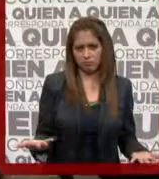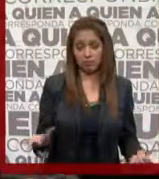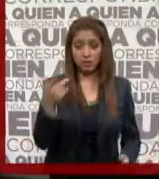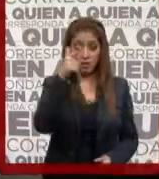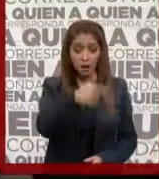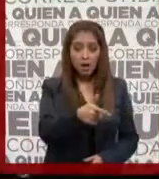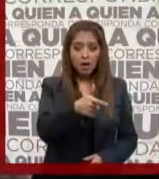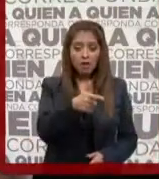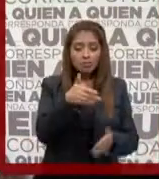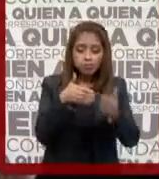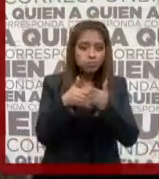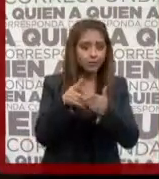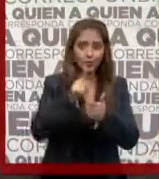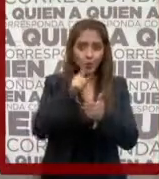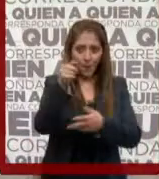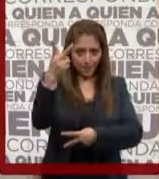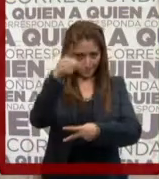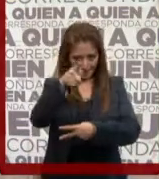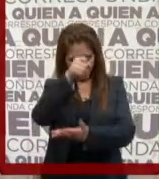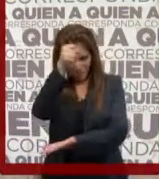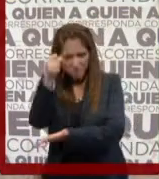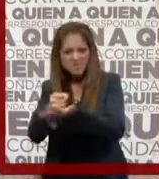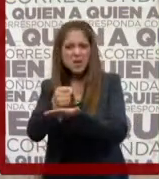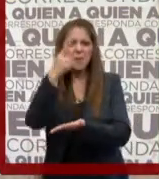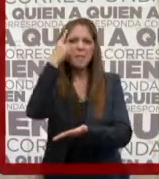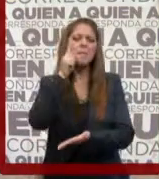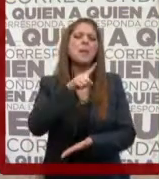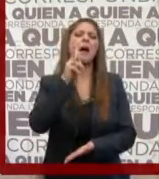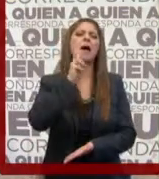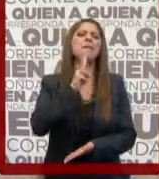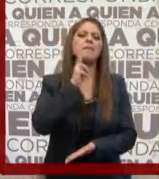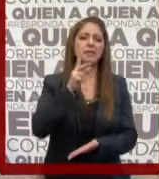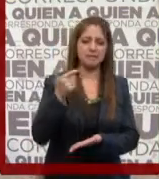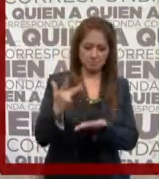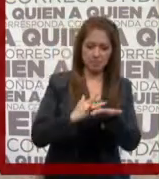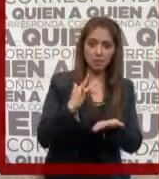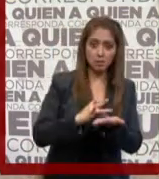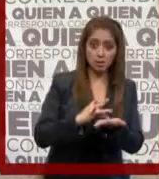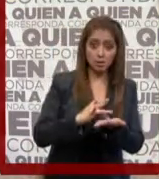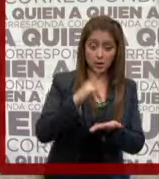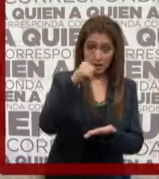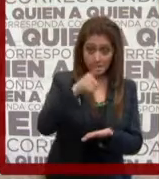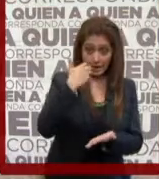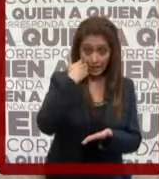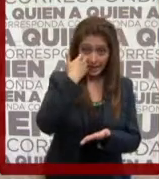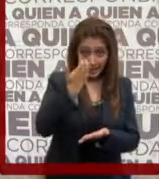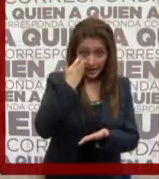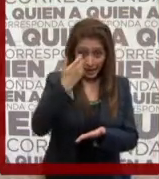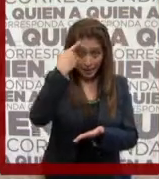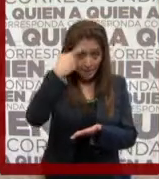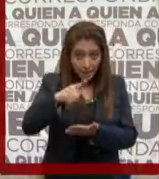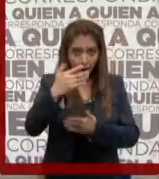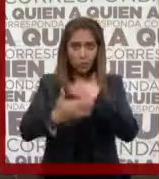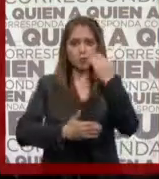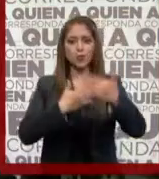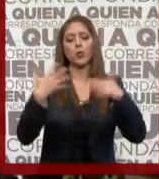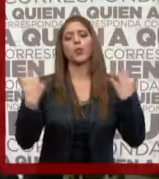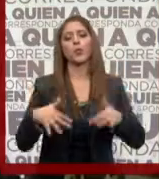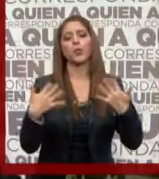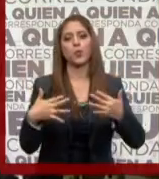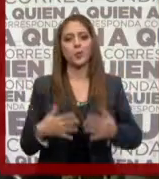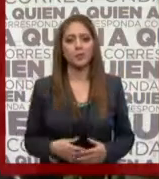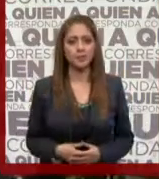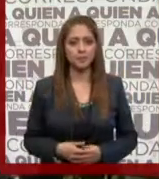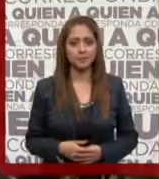Se acercó al programa A Quien Corresponda en búsqueda de apoyo, con la ilusión de que sea el inicio de su sueño. Quiero